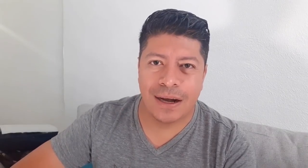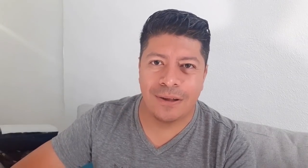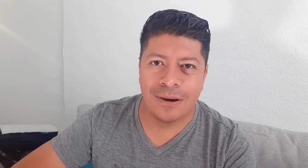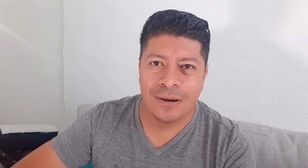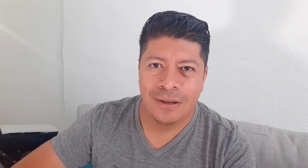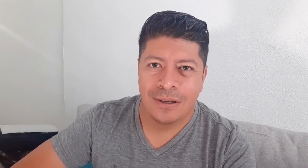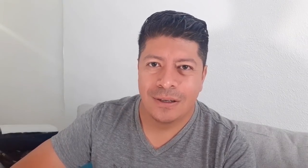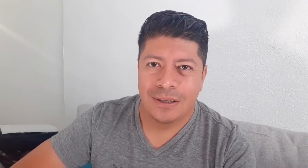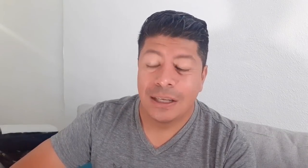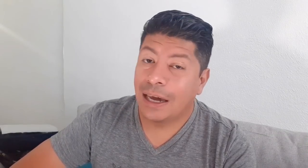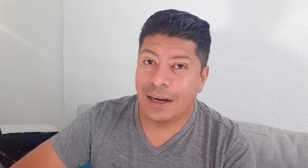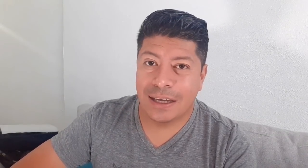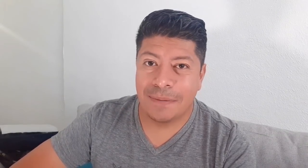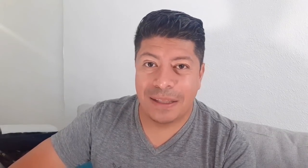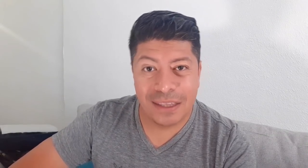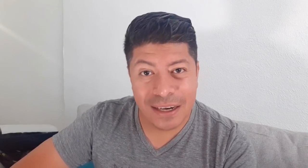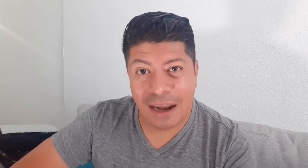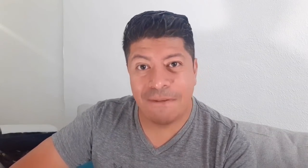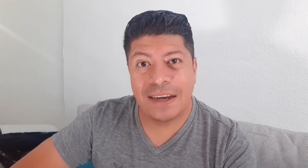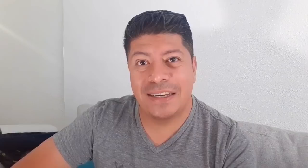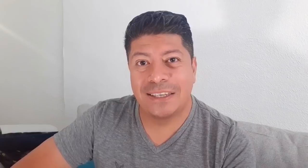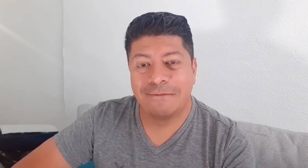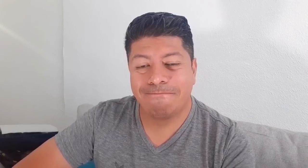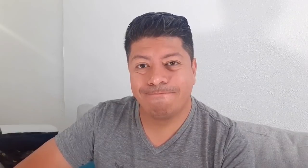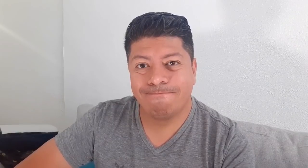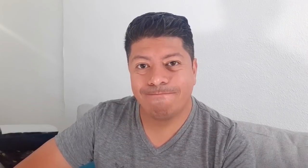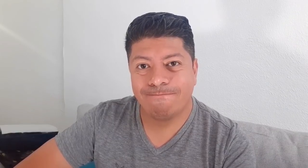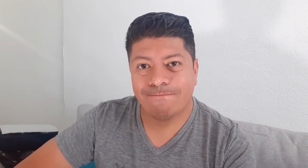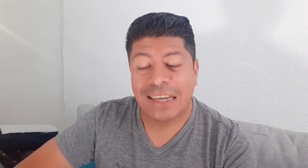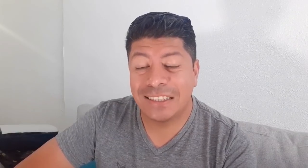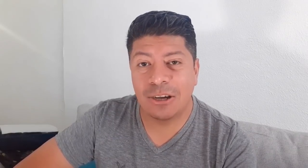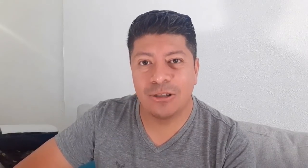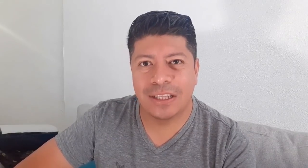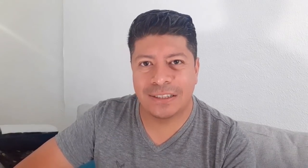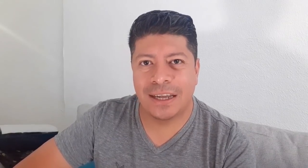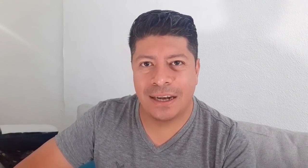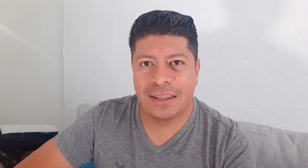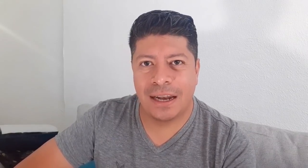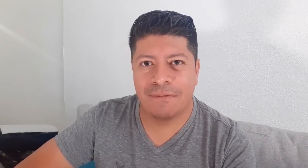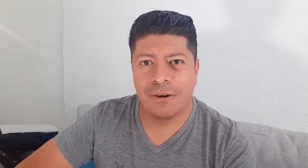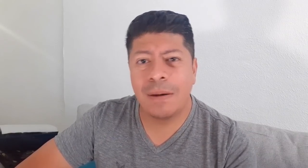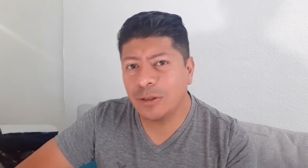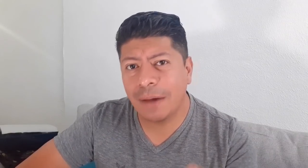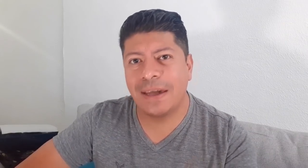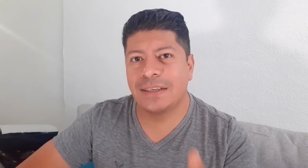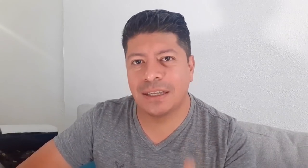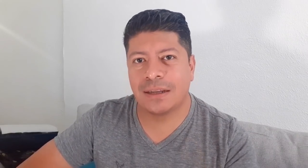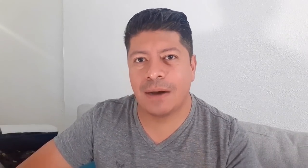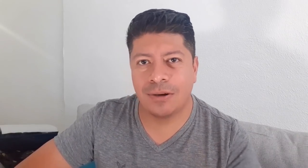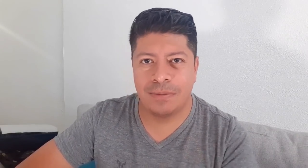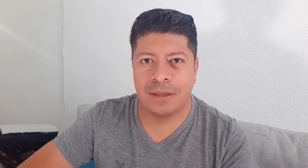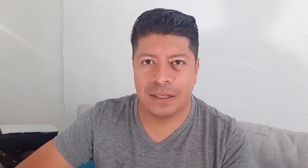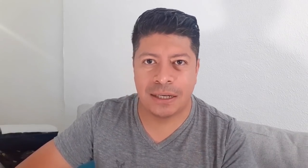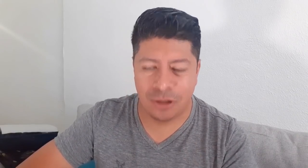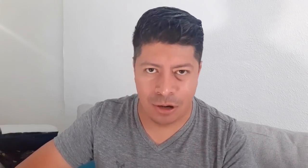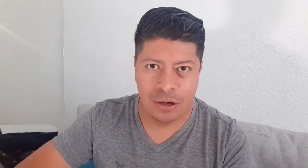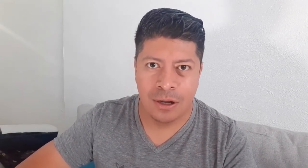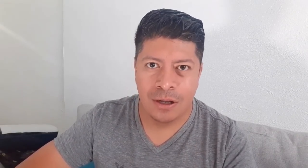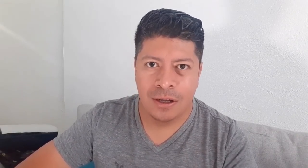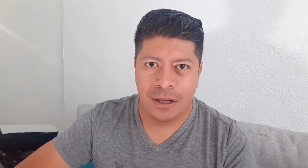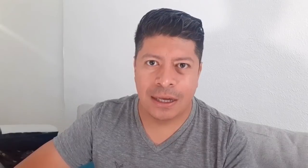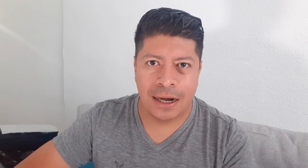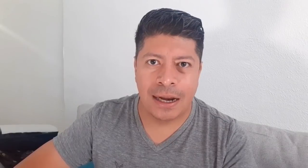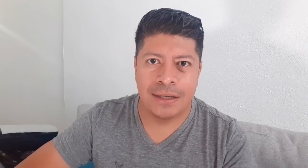al gobernador Enrique Mentirín Alfarín. Sí contestan el teléfono. Vamos a ver este trabajo de